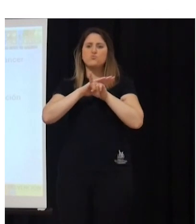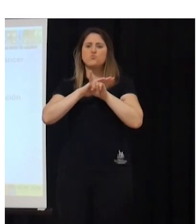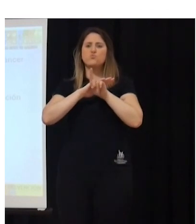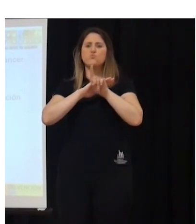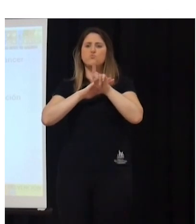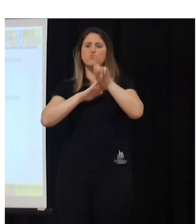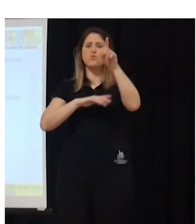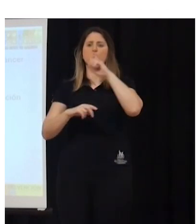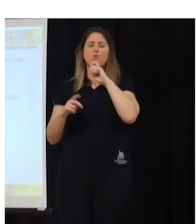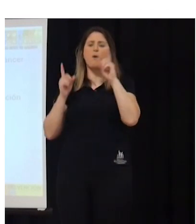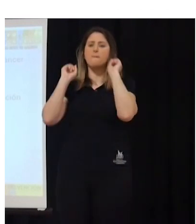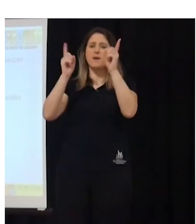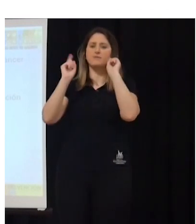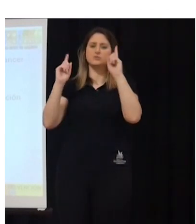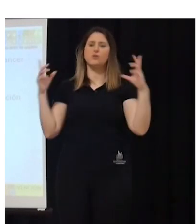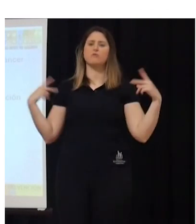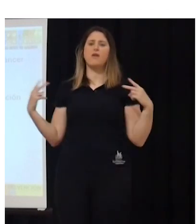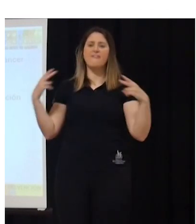de prevención podemos realizar.